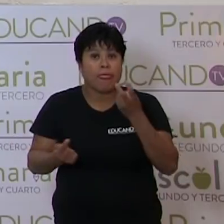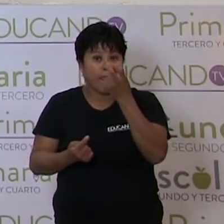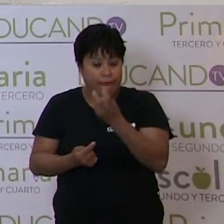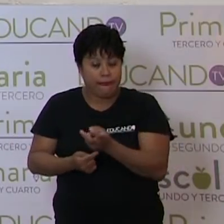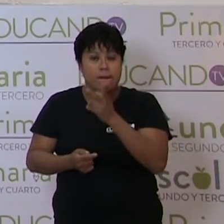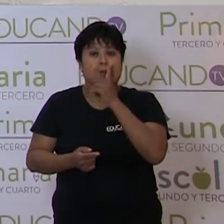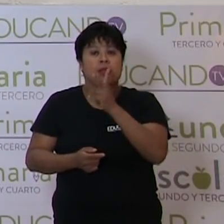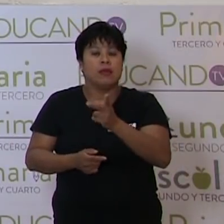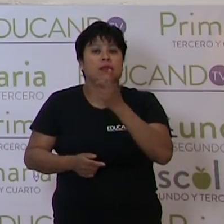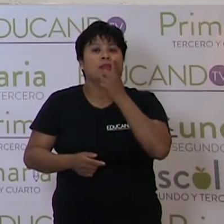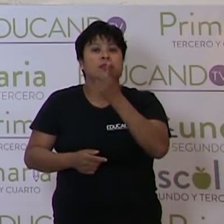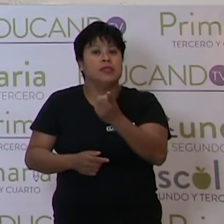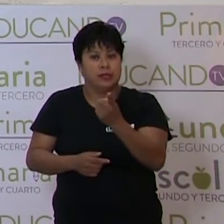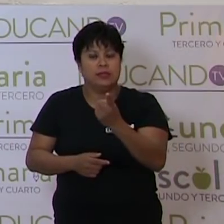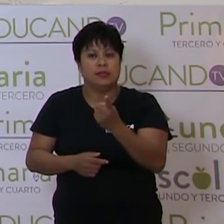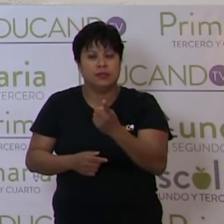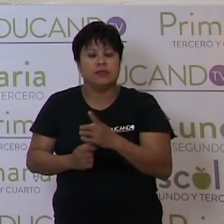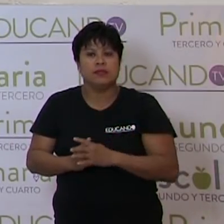palabras indican